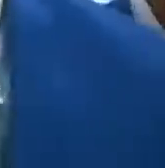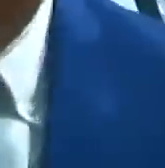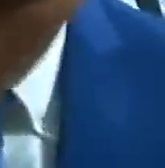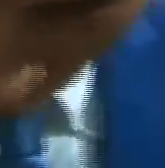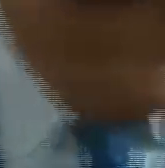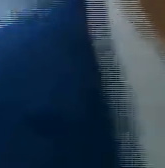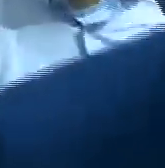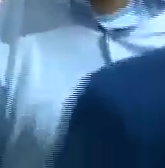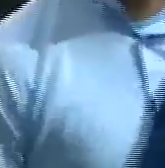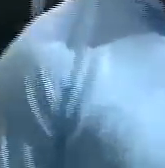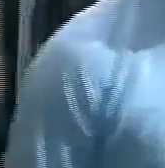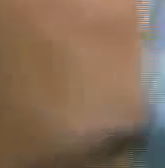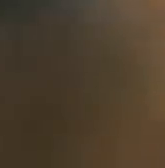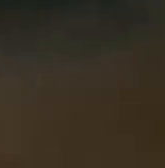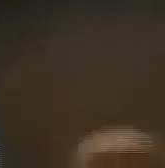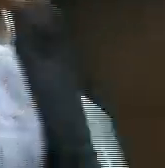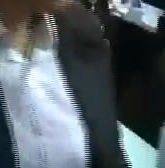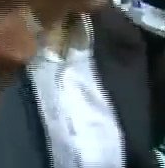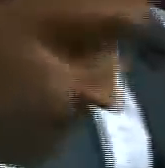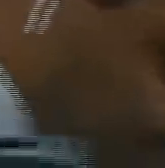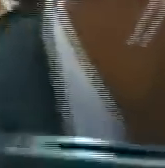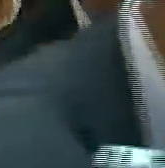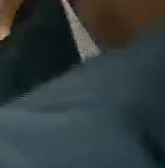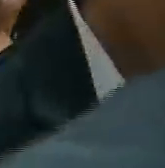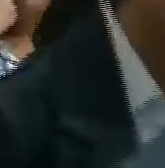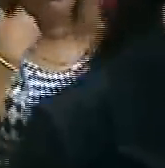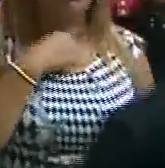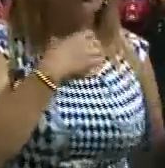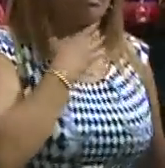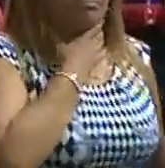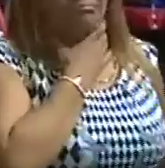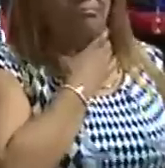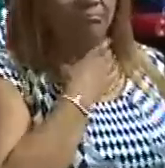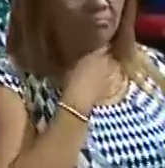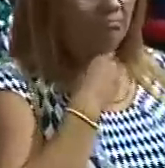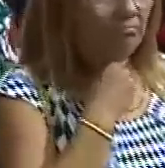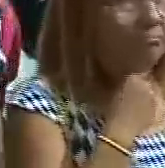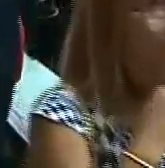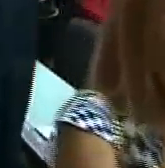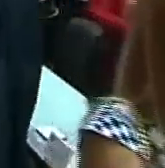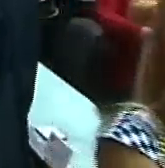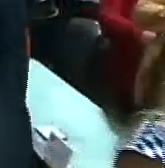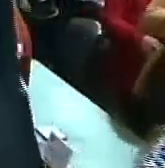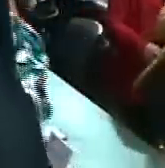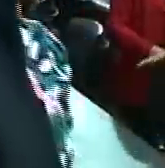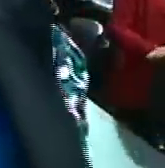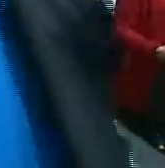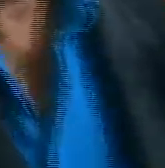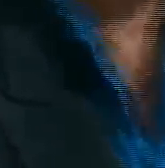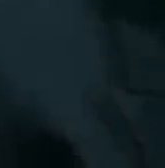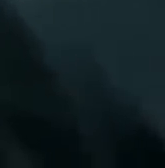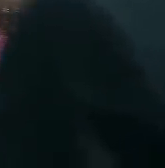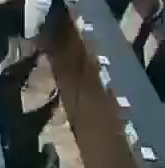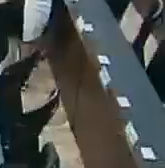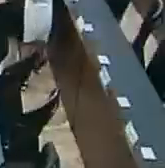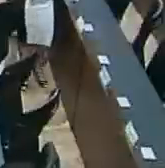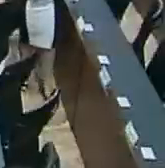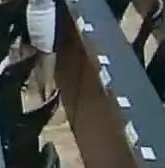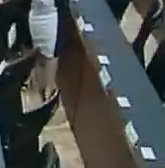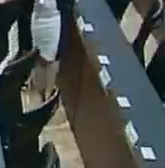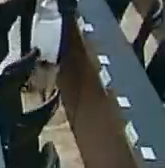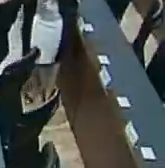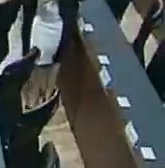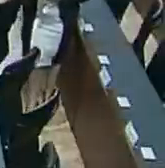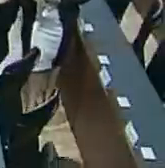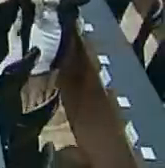el tercer punto de la agenda del día contó con los derechos de palabras otorgados a los diputados Rigel Sergent por el Partido Socialista